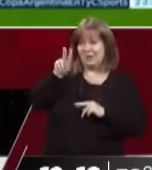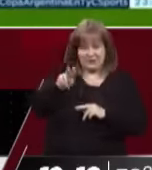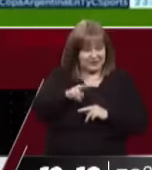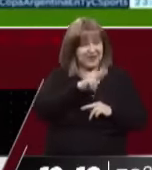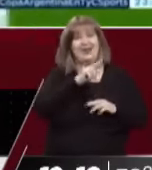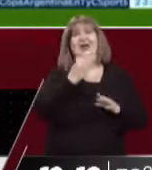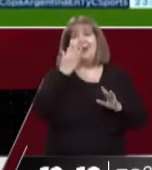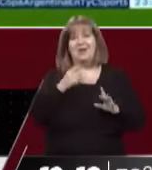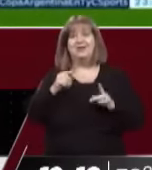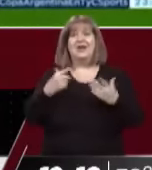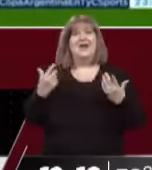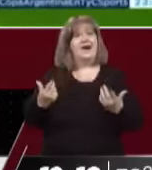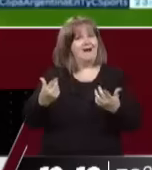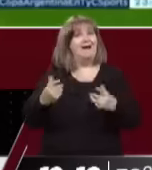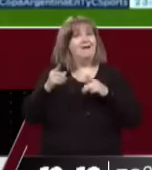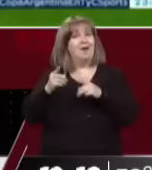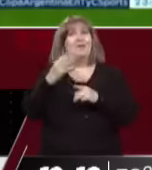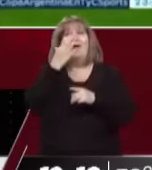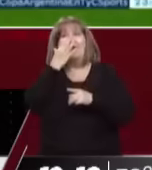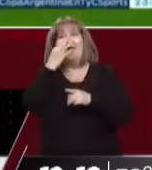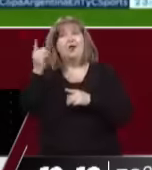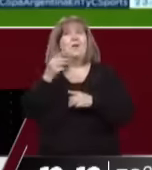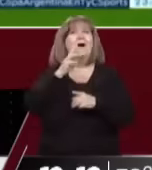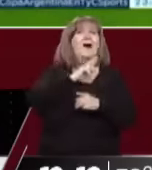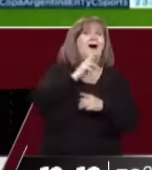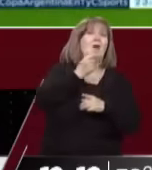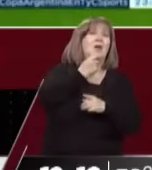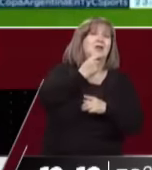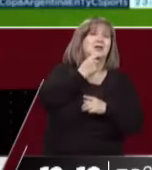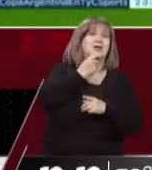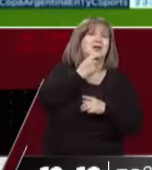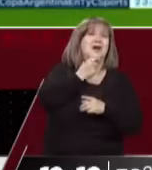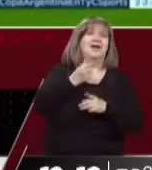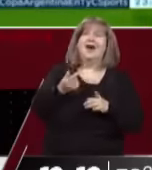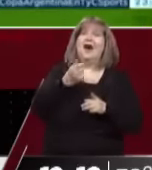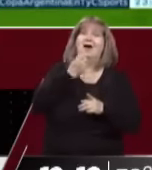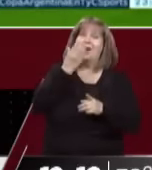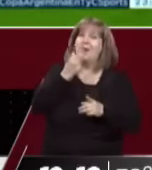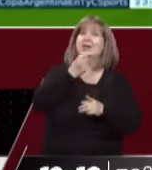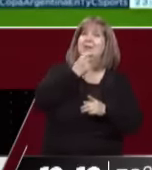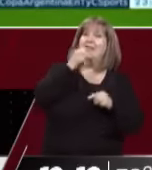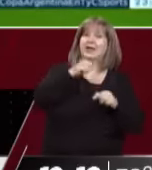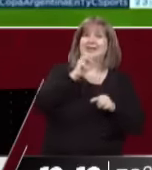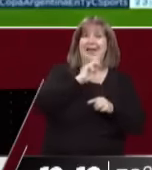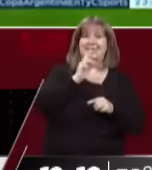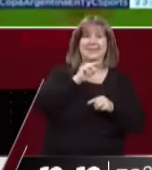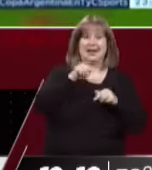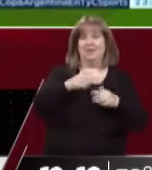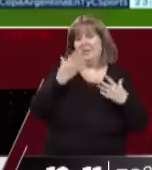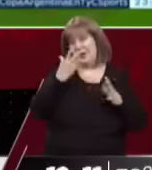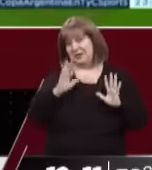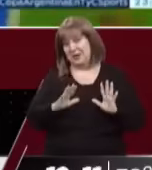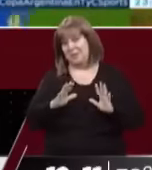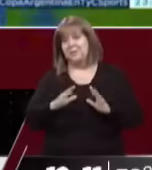¿Has buscado o has visto chica en Córdoba y acá? ¿Te quedás con las mendocinas? Lejos, sí. Te van a agarrar las cordobesas. No, es que, bueno... En